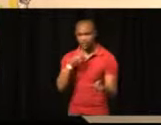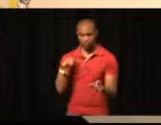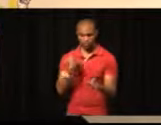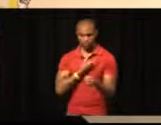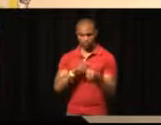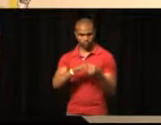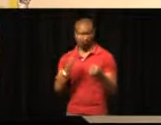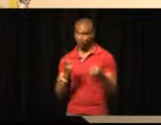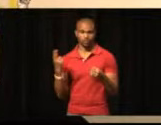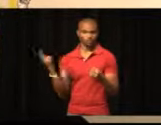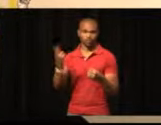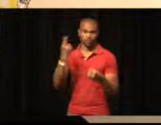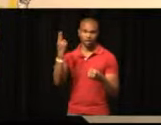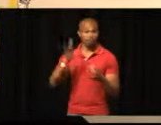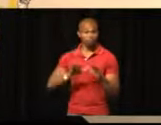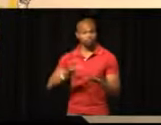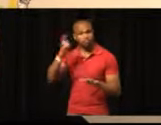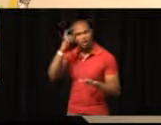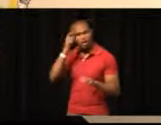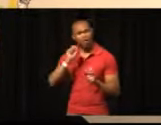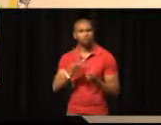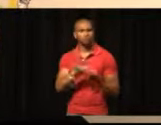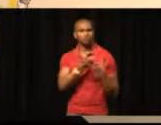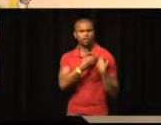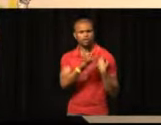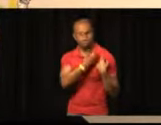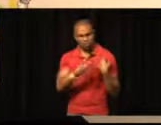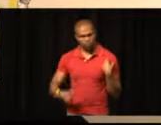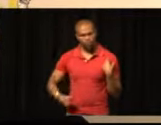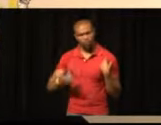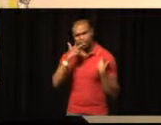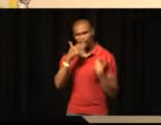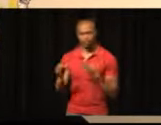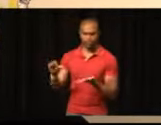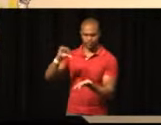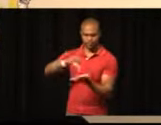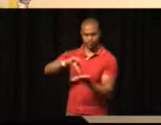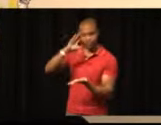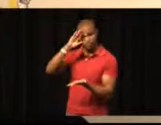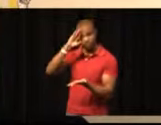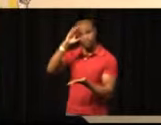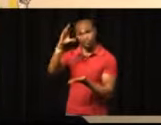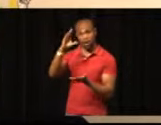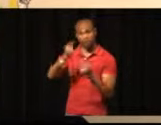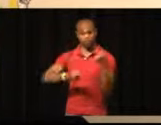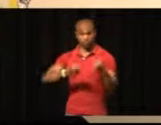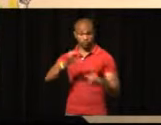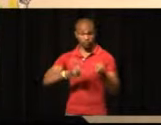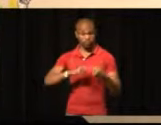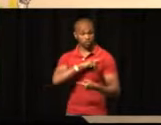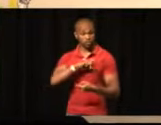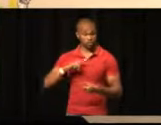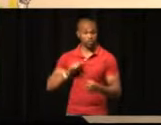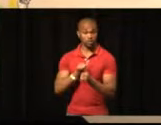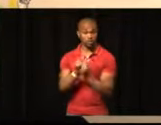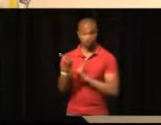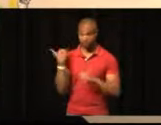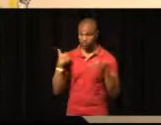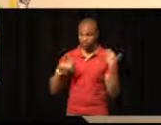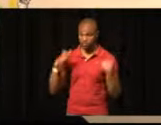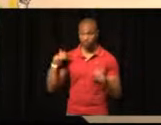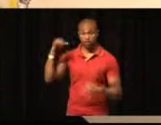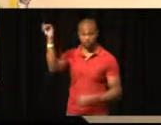creo que no hay cómo desvincular estas cosas y pensar cuál es el papel del Estado, que es central, en la definición de las políticas públicas